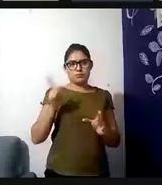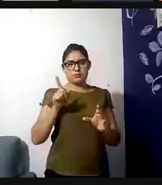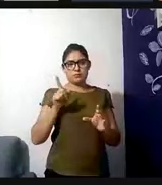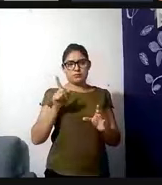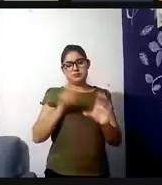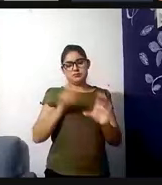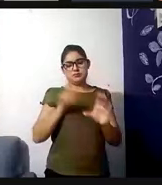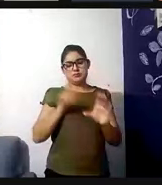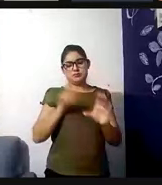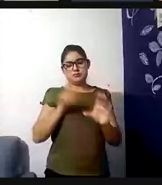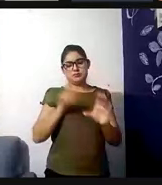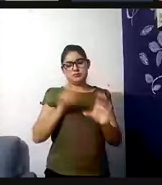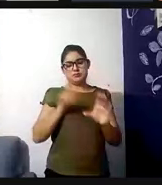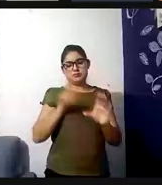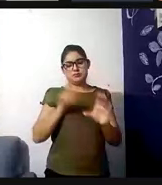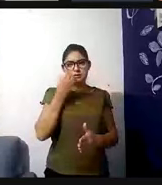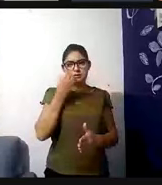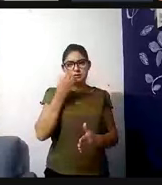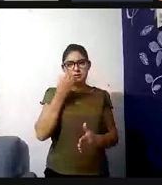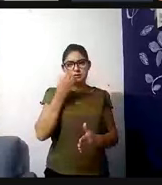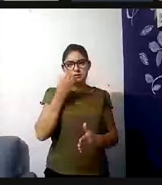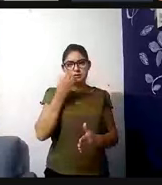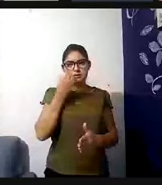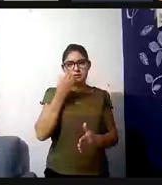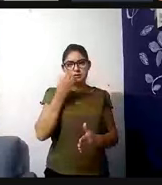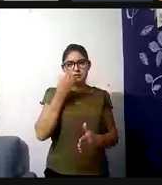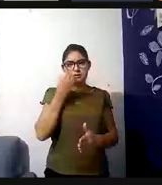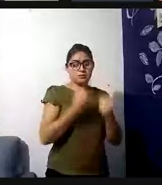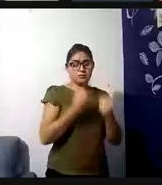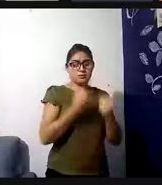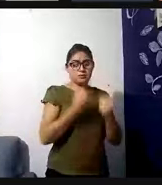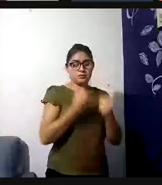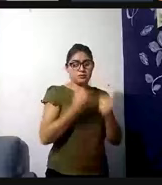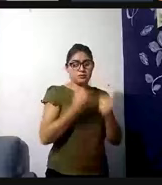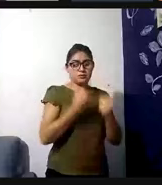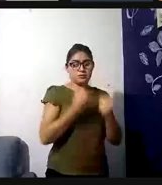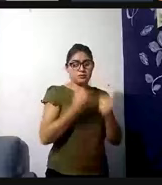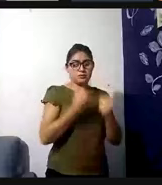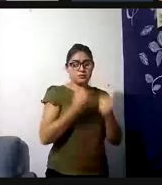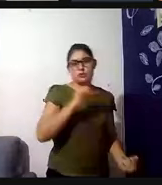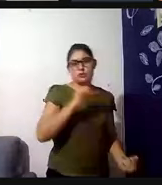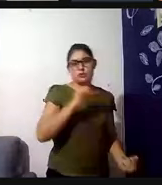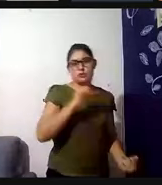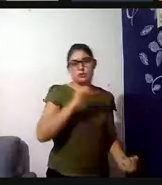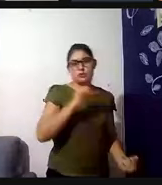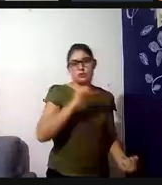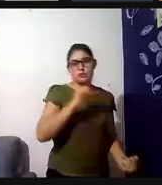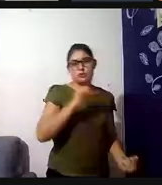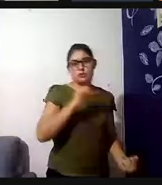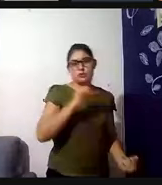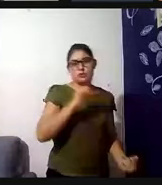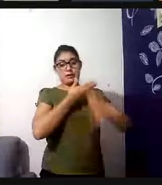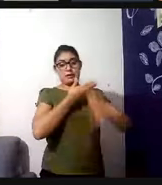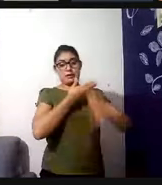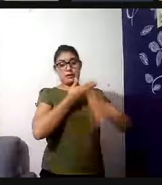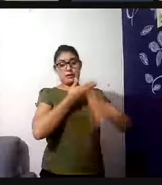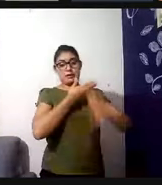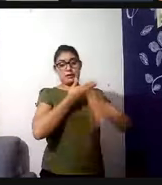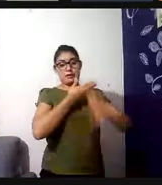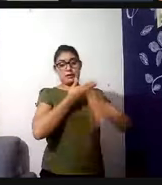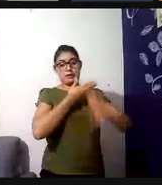edades. Y nos sugieren reforzar los vínculos afectivos. Es súper importante el reforzamiento de los vínculos